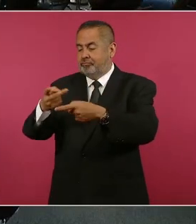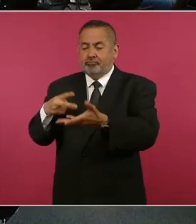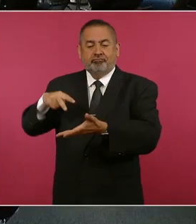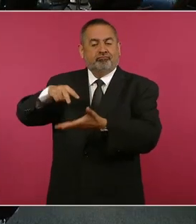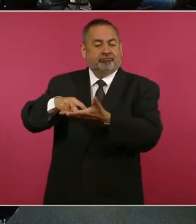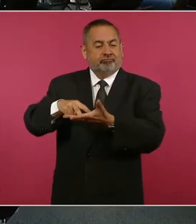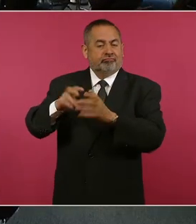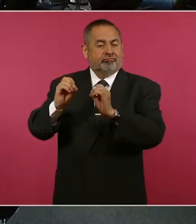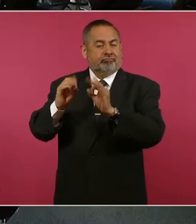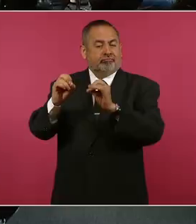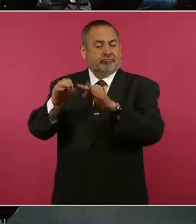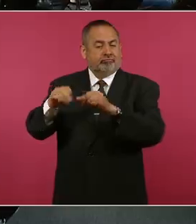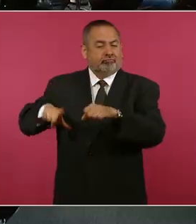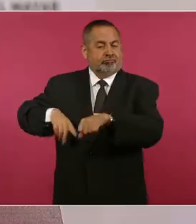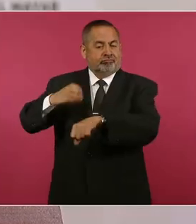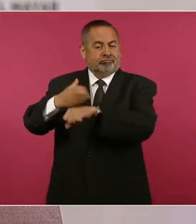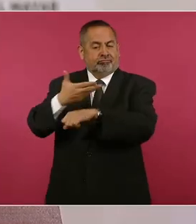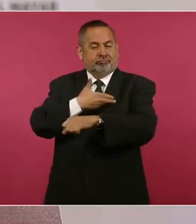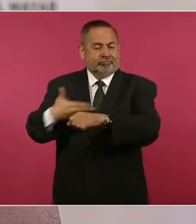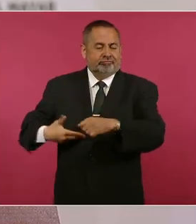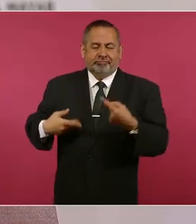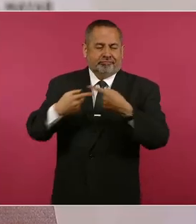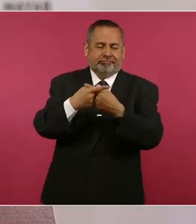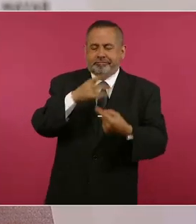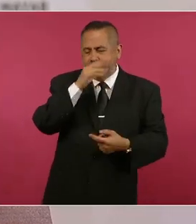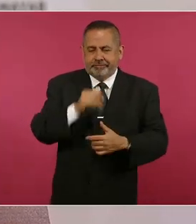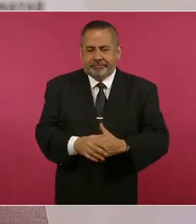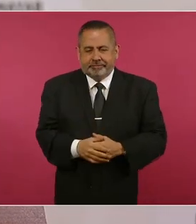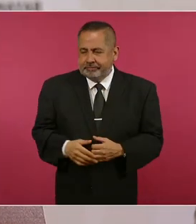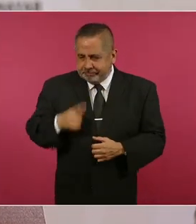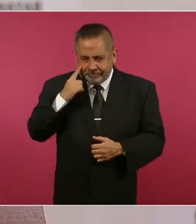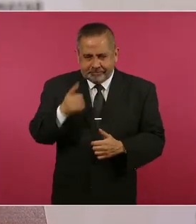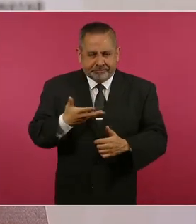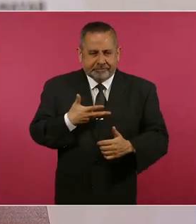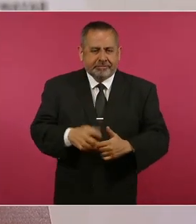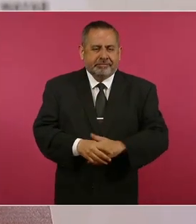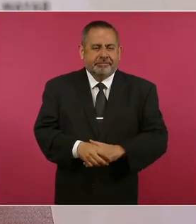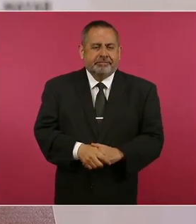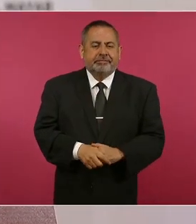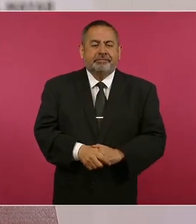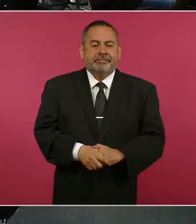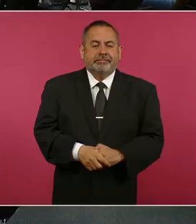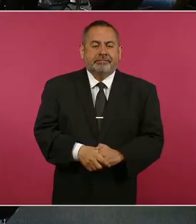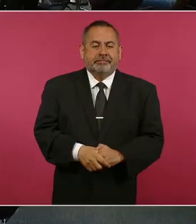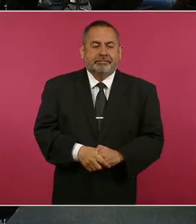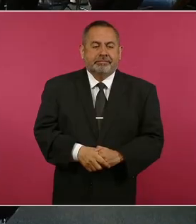postura de un presidente? ¿La tienes?